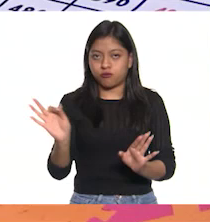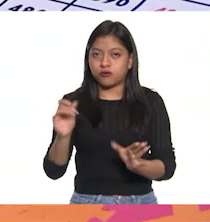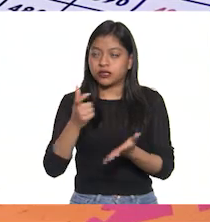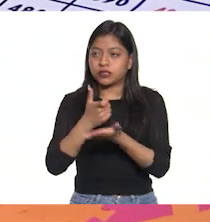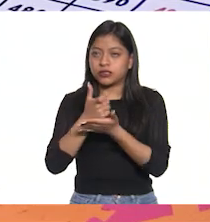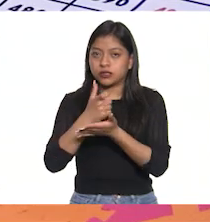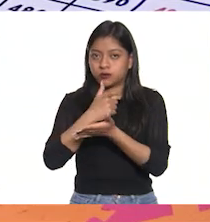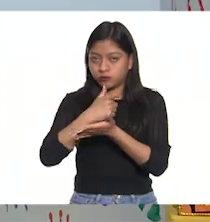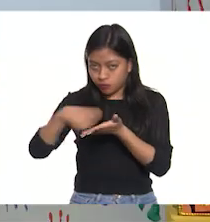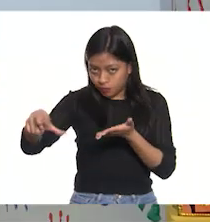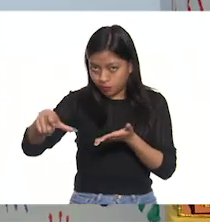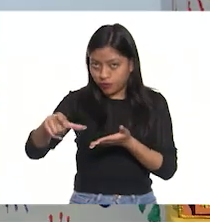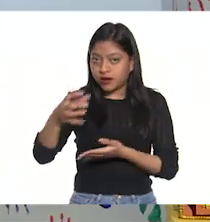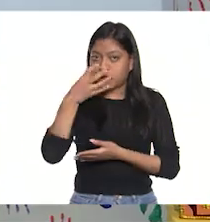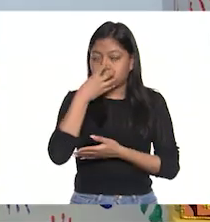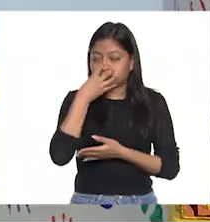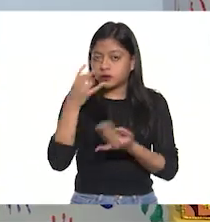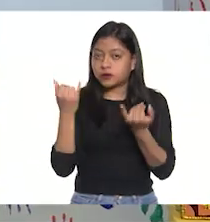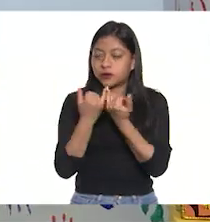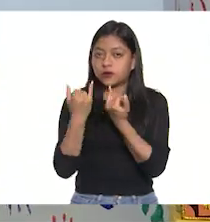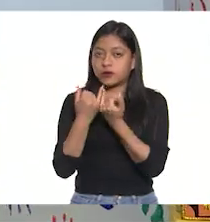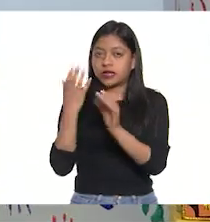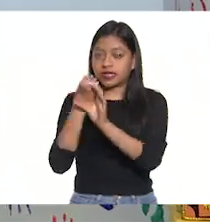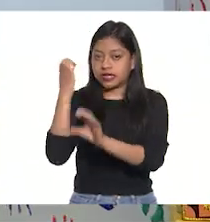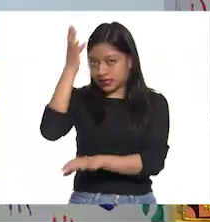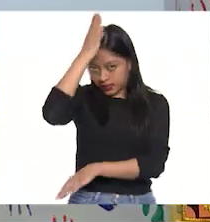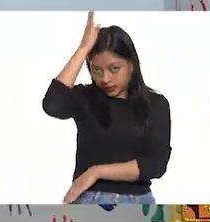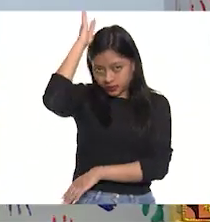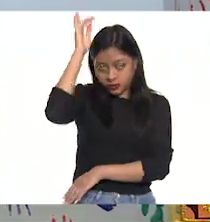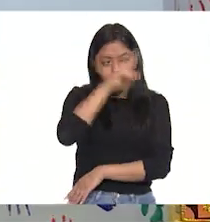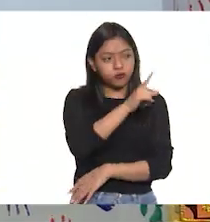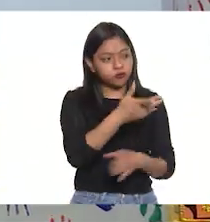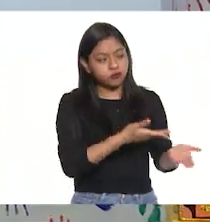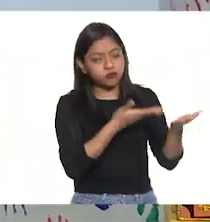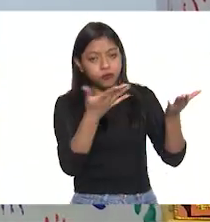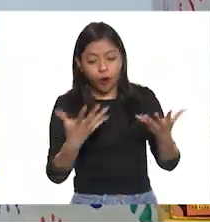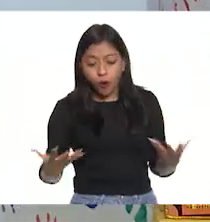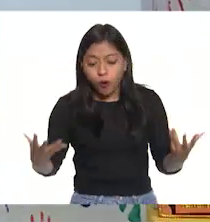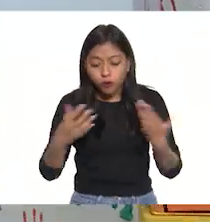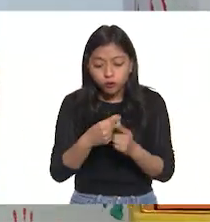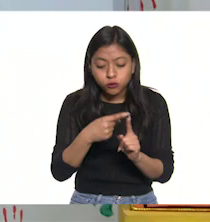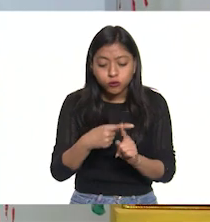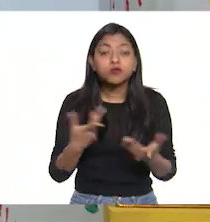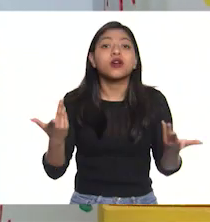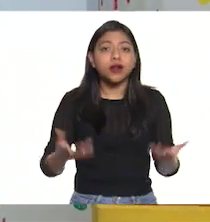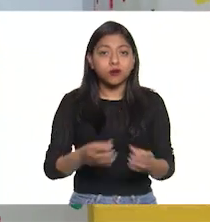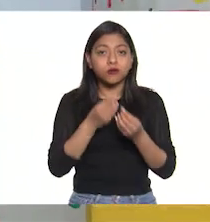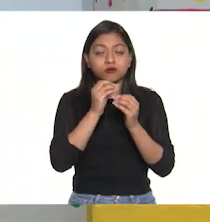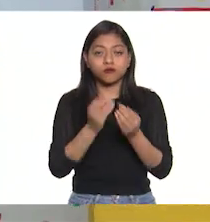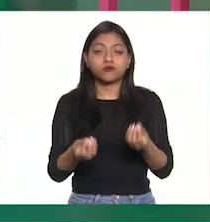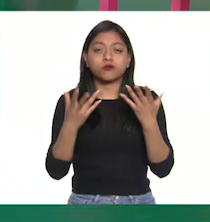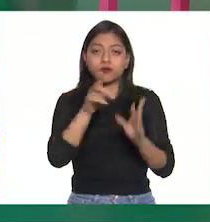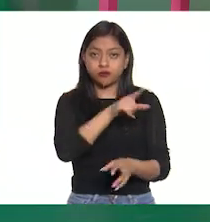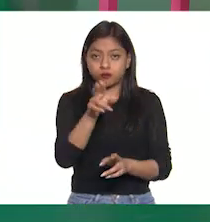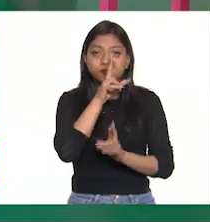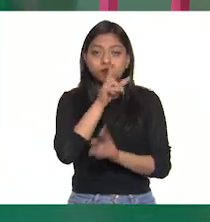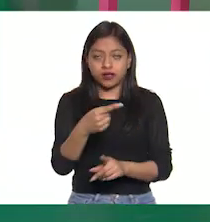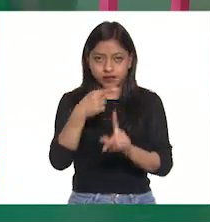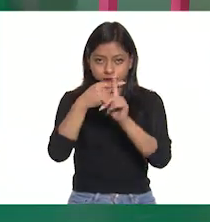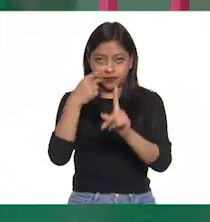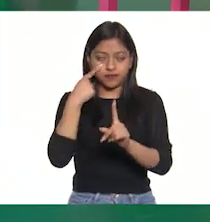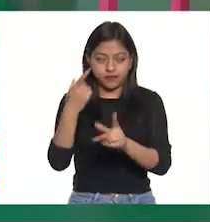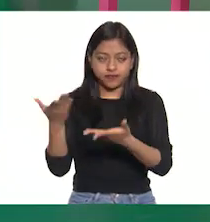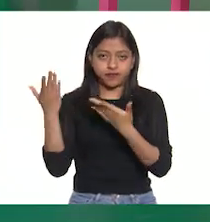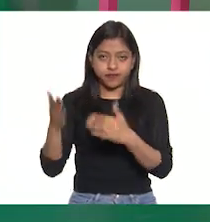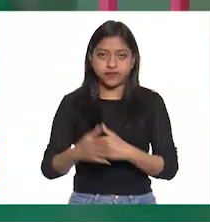Sí, pero necesitamos que les digas a las niñas y a los niños cuánto se va a pagar en total. Ah, pues vean, vamos a sumar entonces. En